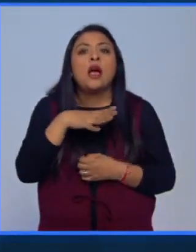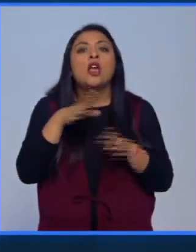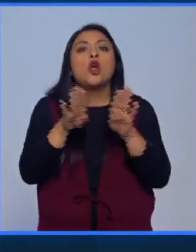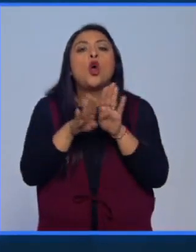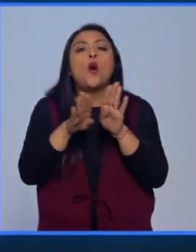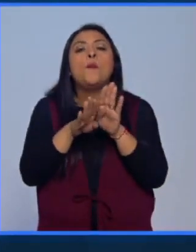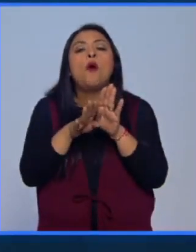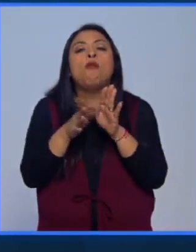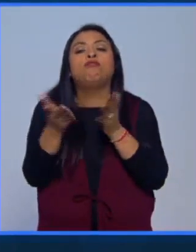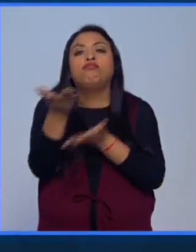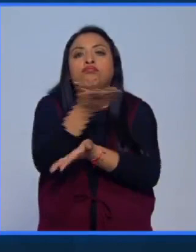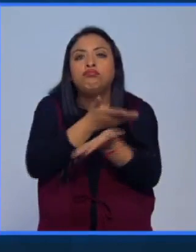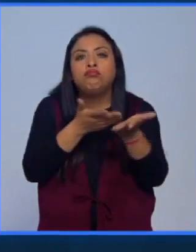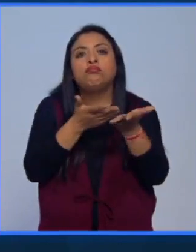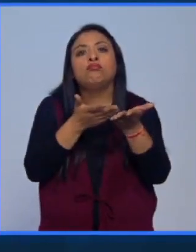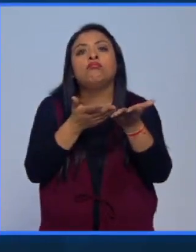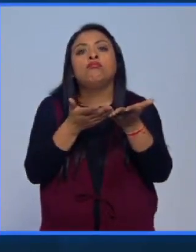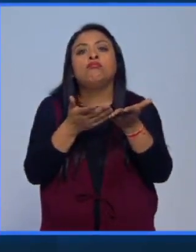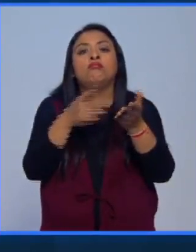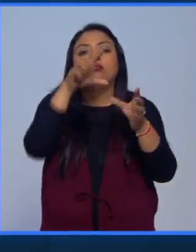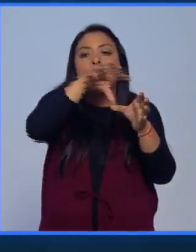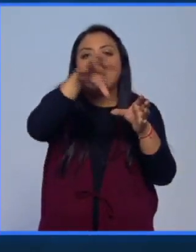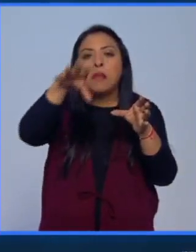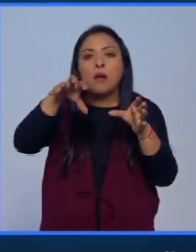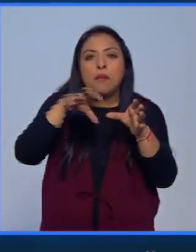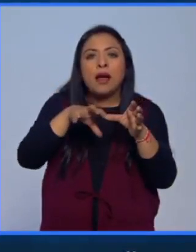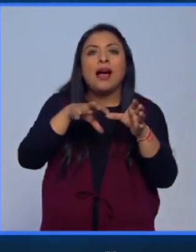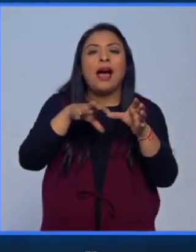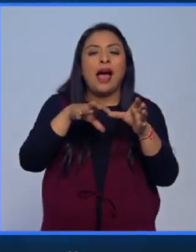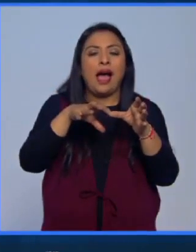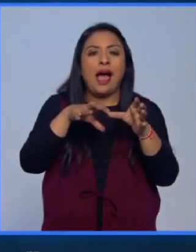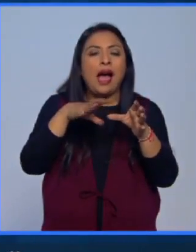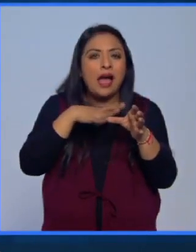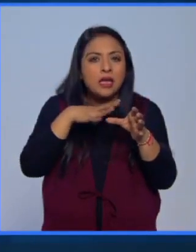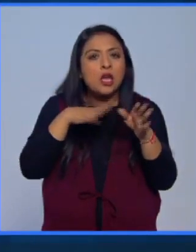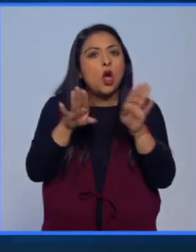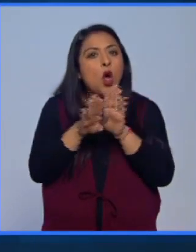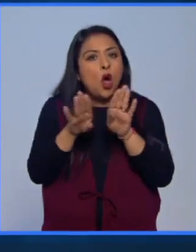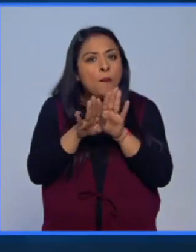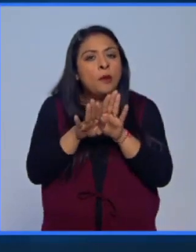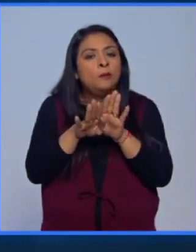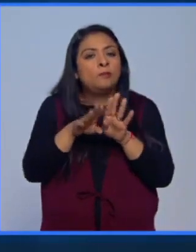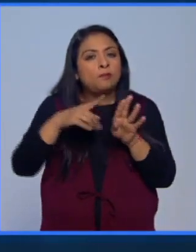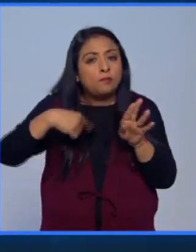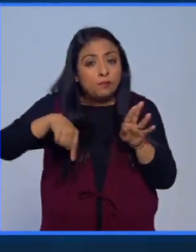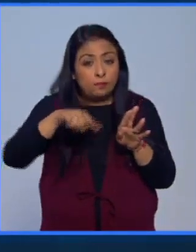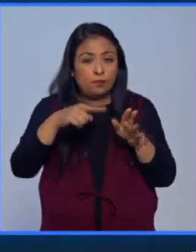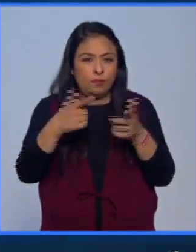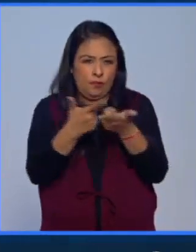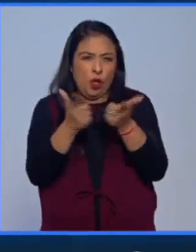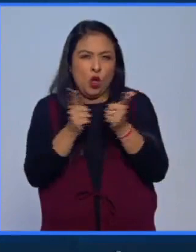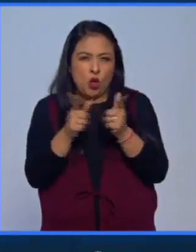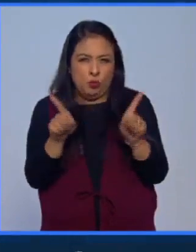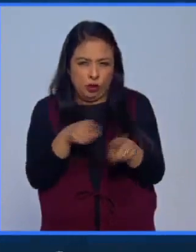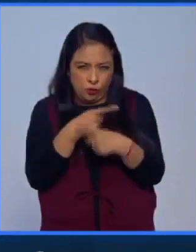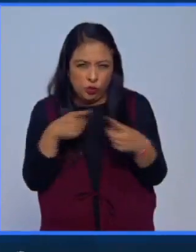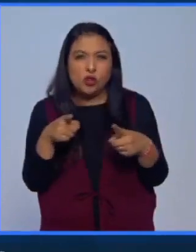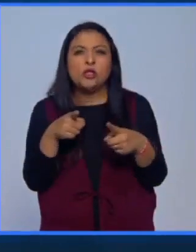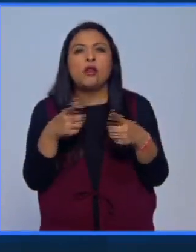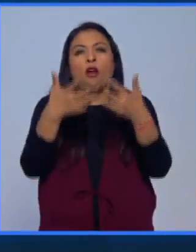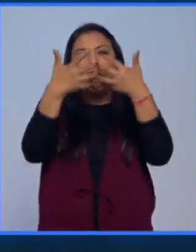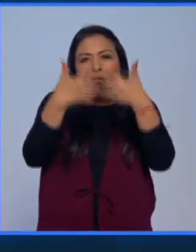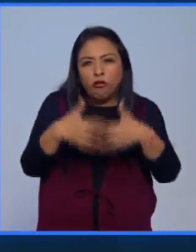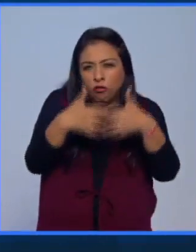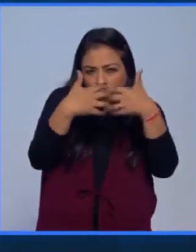un mercado a uno y otro lado del Atlántico que haga con que nuestras bandas de música y nuestras